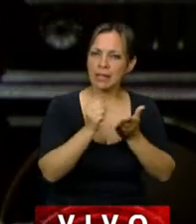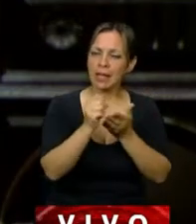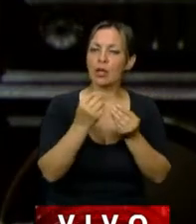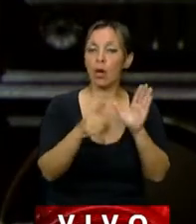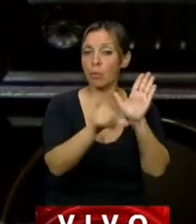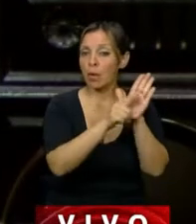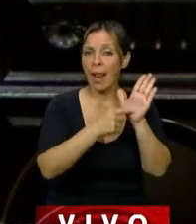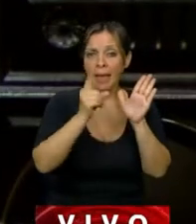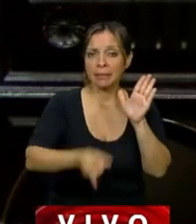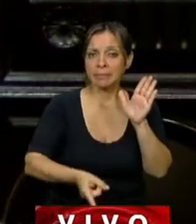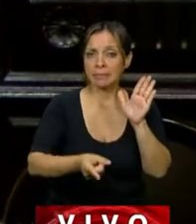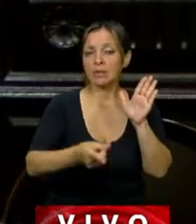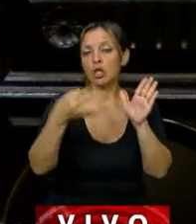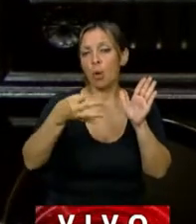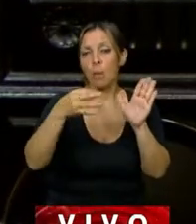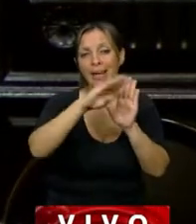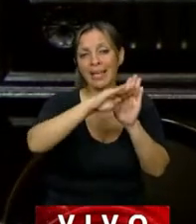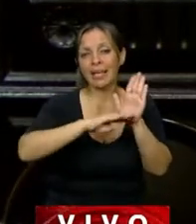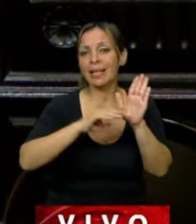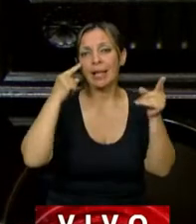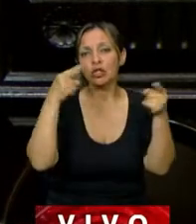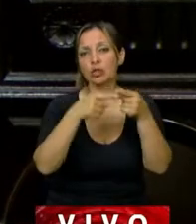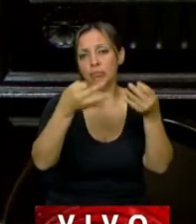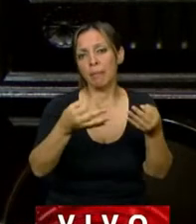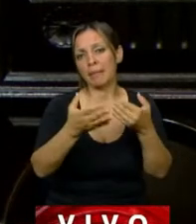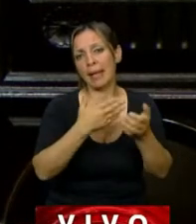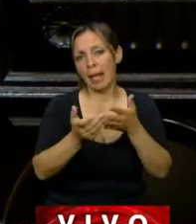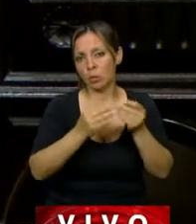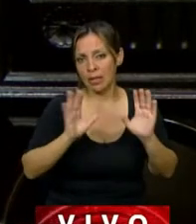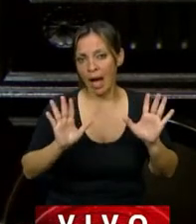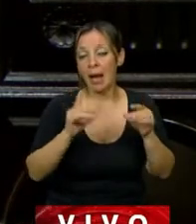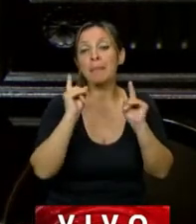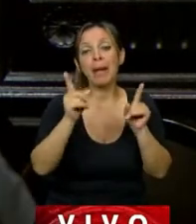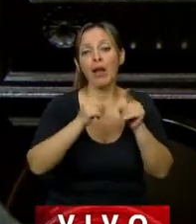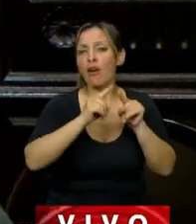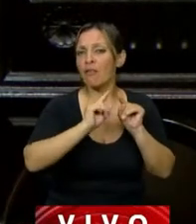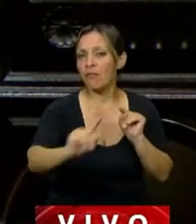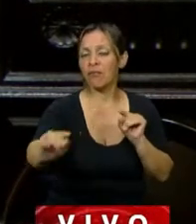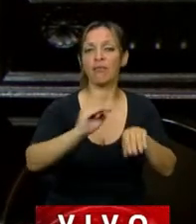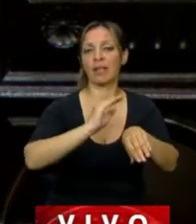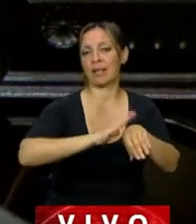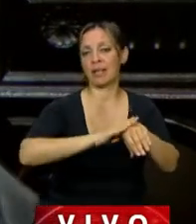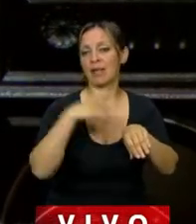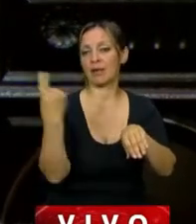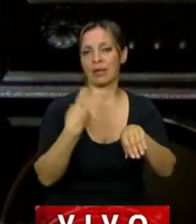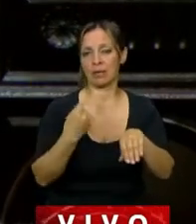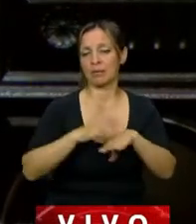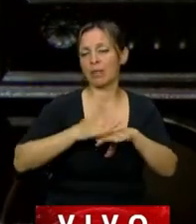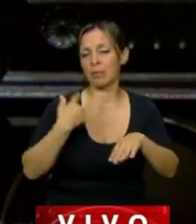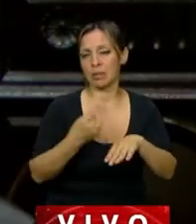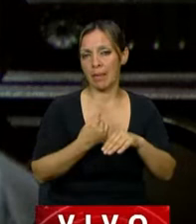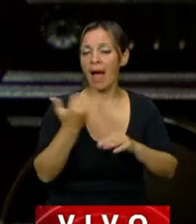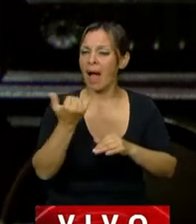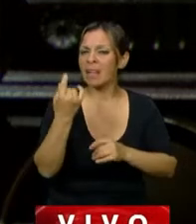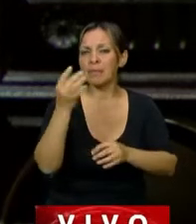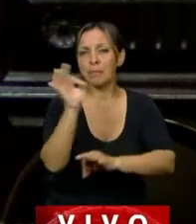una ley con criterios objetivos y en el transcurso y a lo largo del tiempo. Eso es una responsabilidad nuestra. Hay distintos